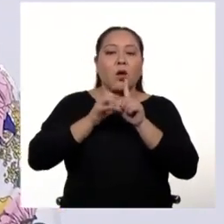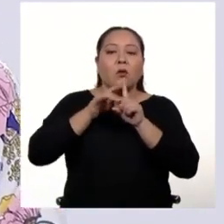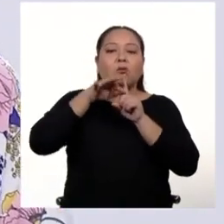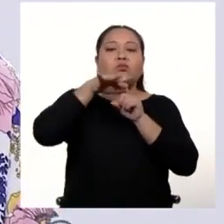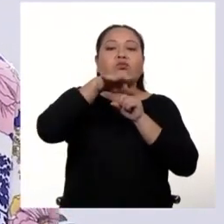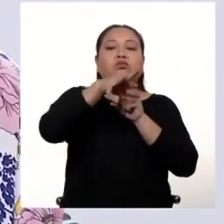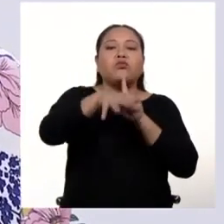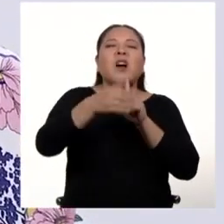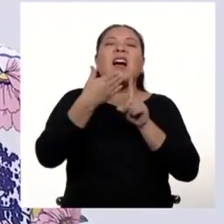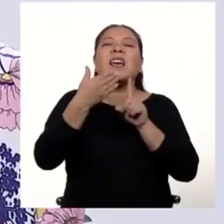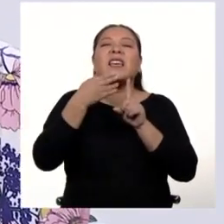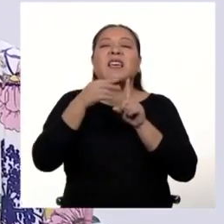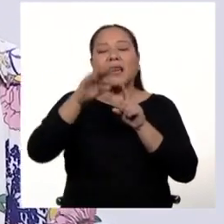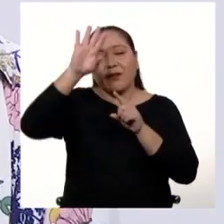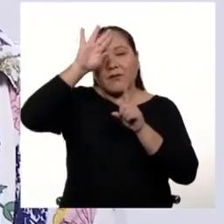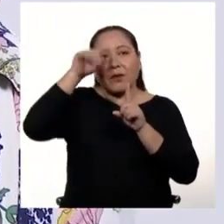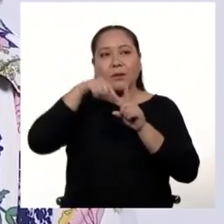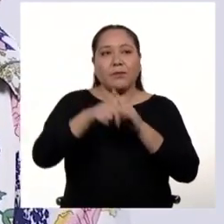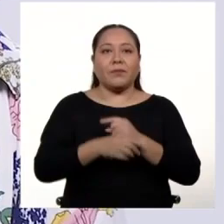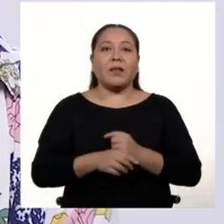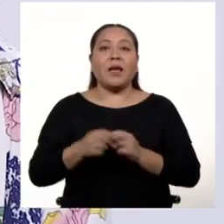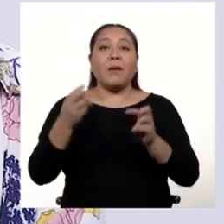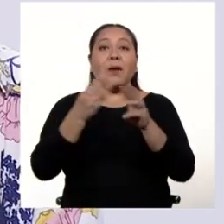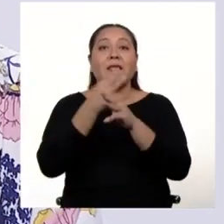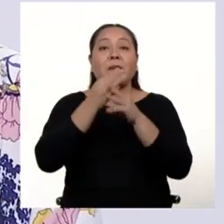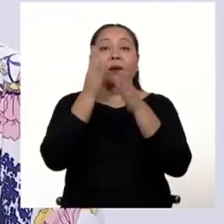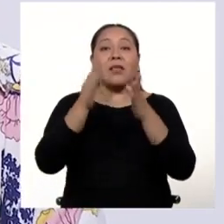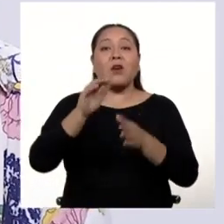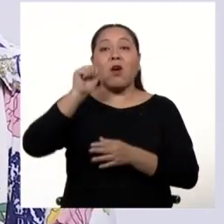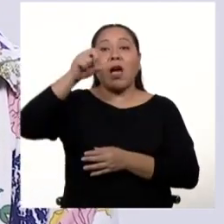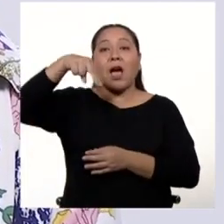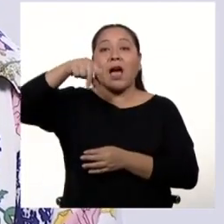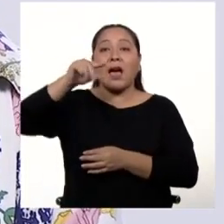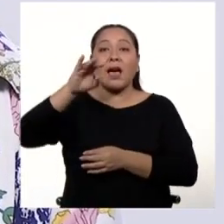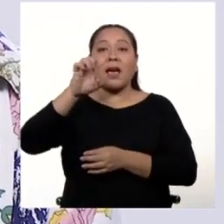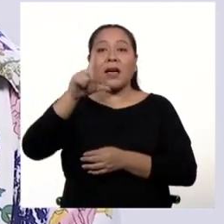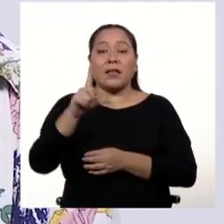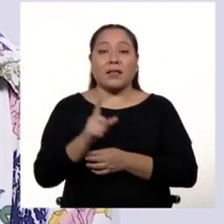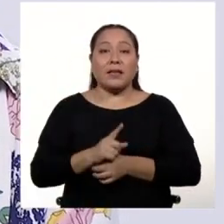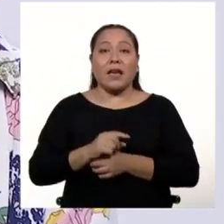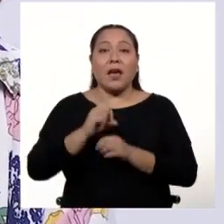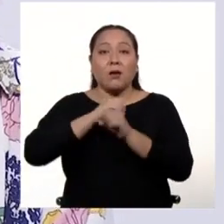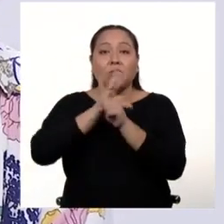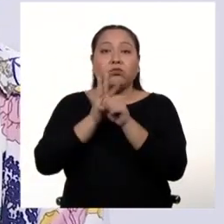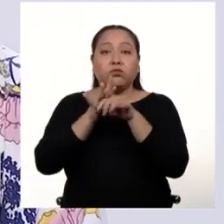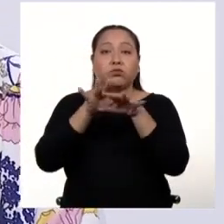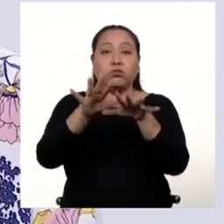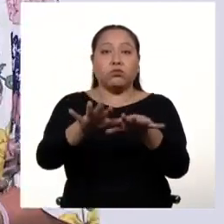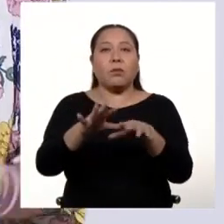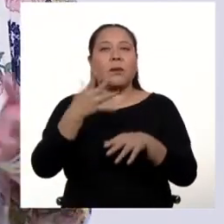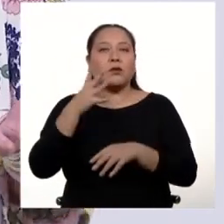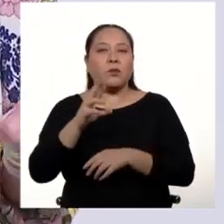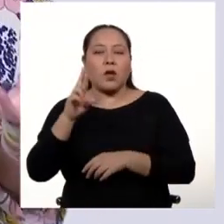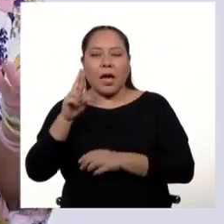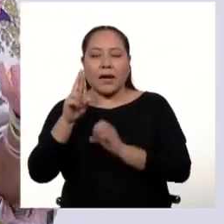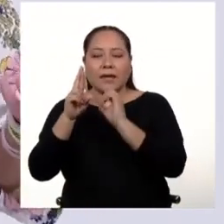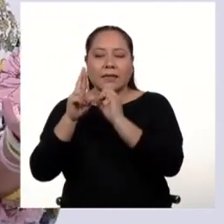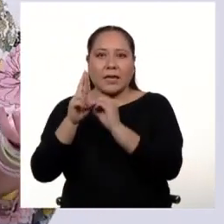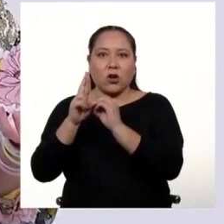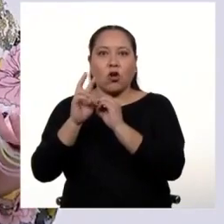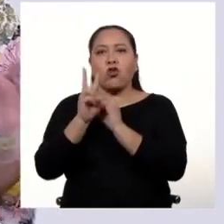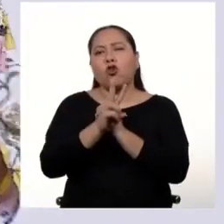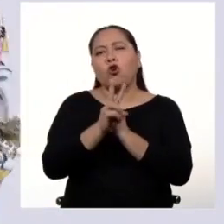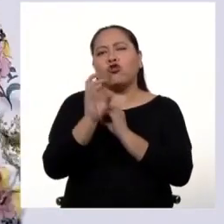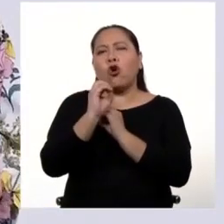generar. Según el matemático Ángel Manuel Ramos, el coronavirus tiene un R0 de aproximadamente 2 y 3. ¿Pero qué quiere decir